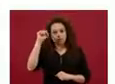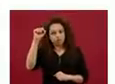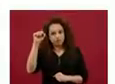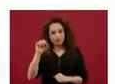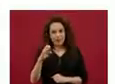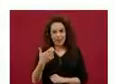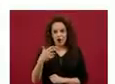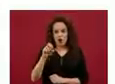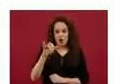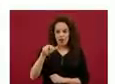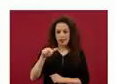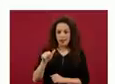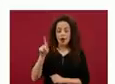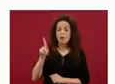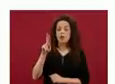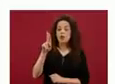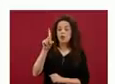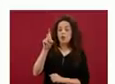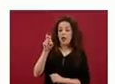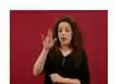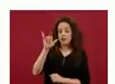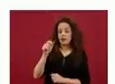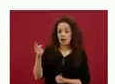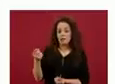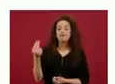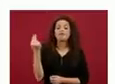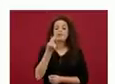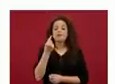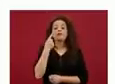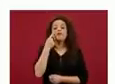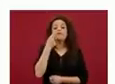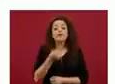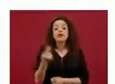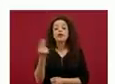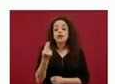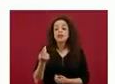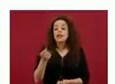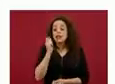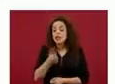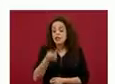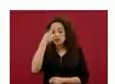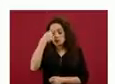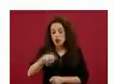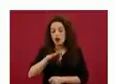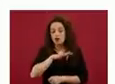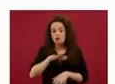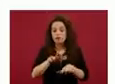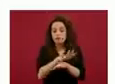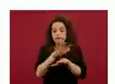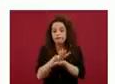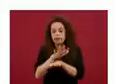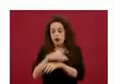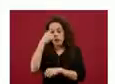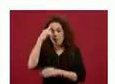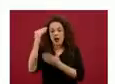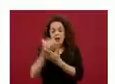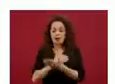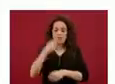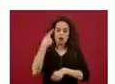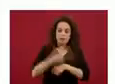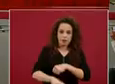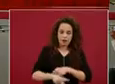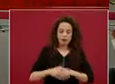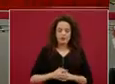prudencia para hacer los ajustes necesarios para ir transitando hacia niveles menores de riesgo. La siguiente, por